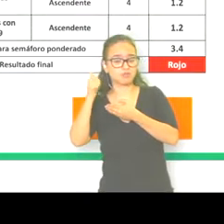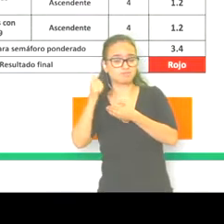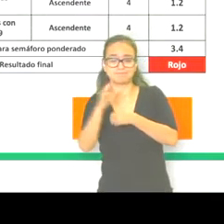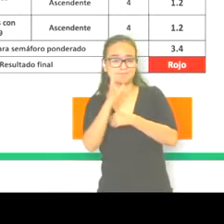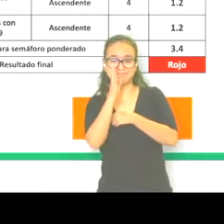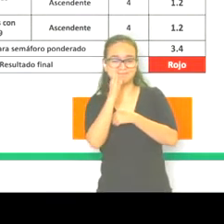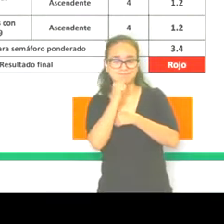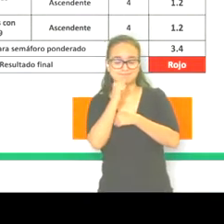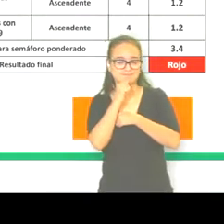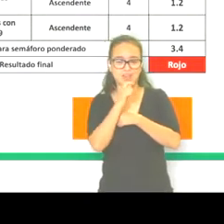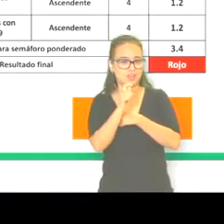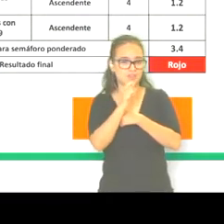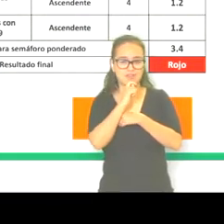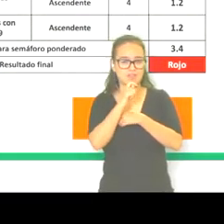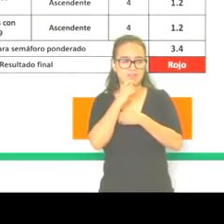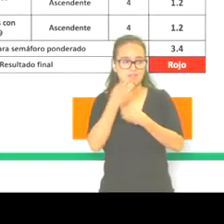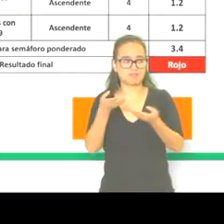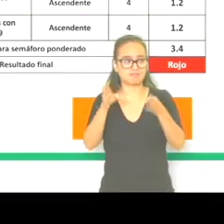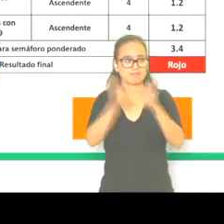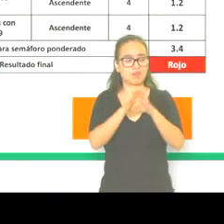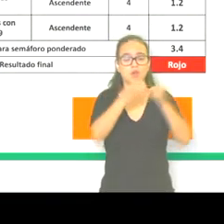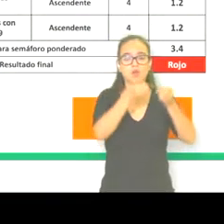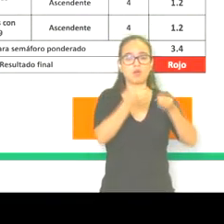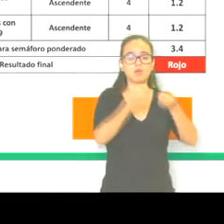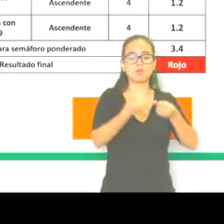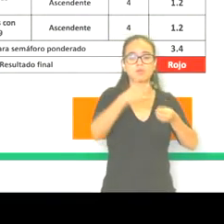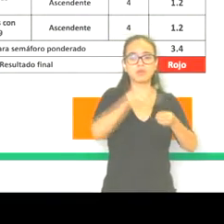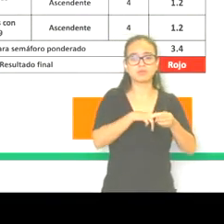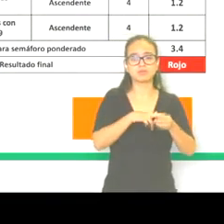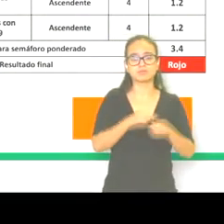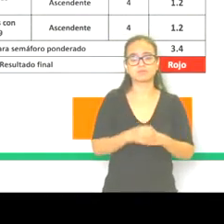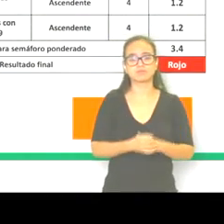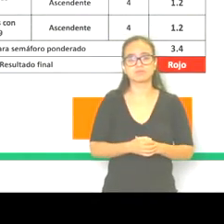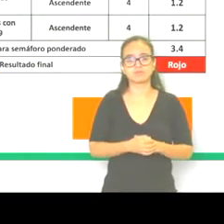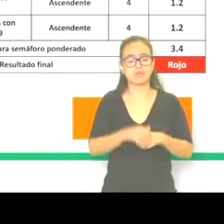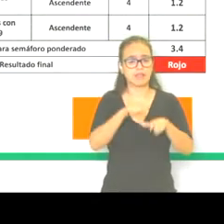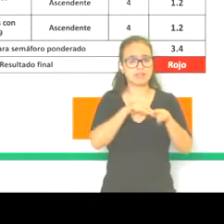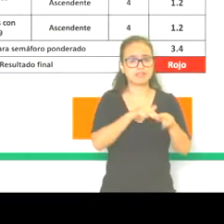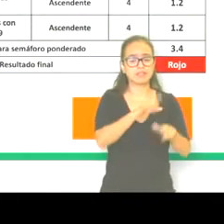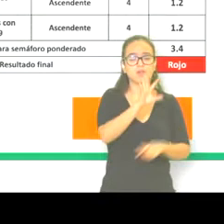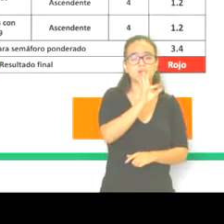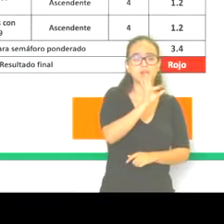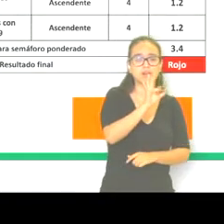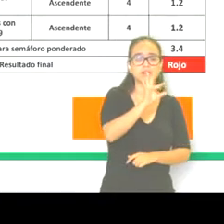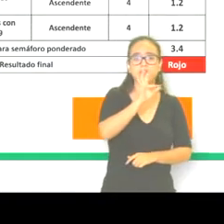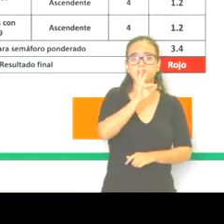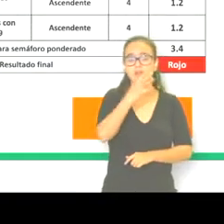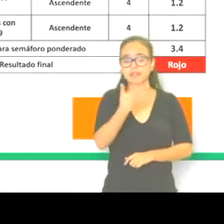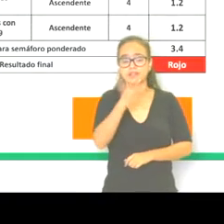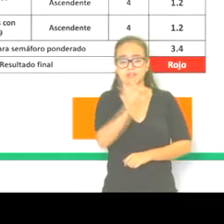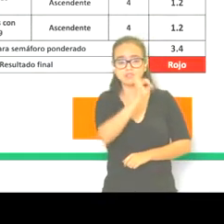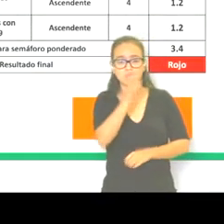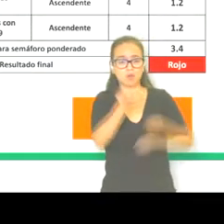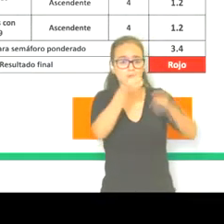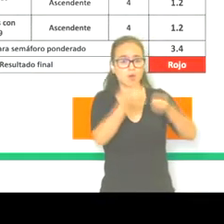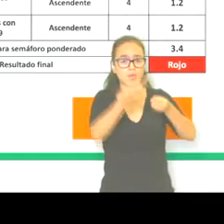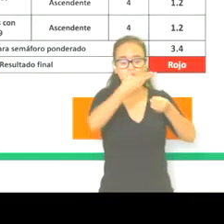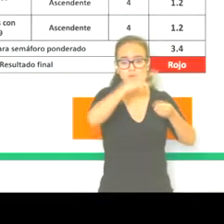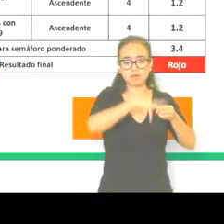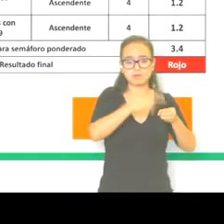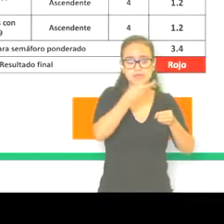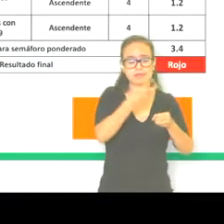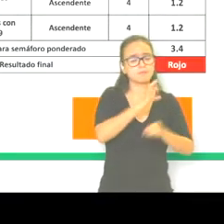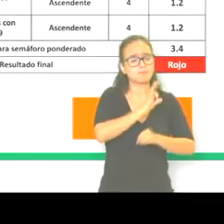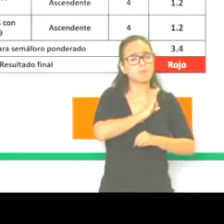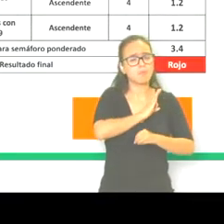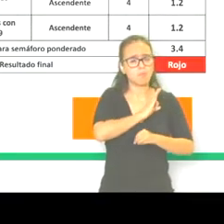Y recordamos el porcentaje de ocupación hospitalaria, si bien se sigue manteniendo entre 40 y 45% y que esto nos da un